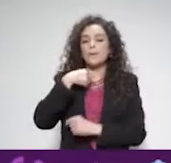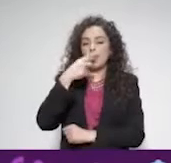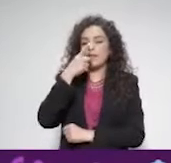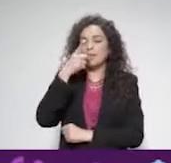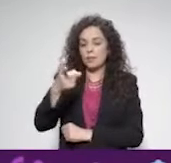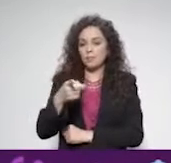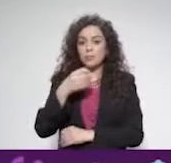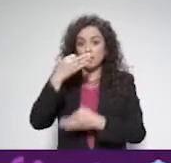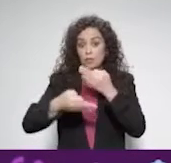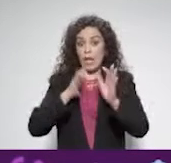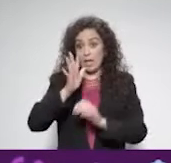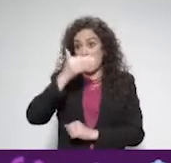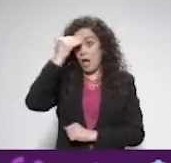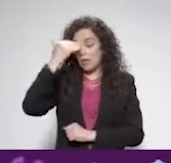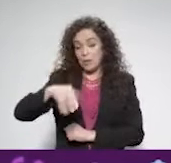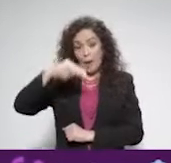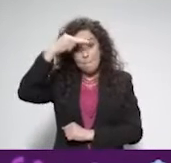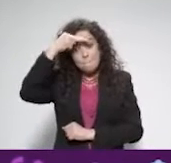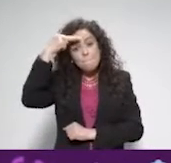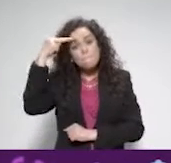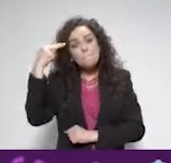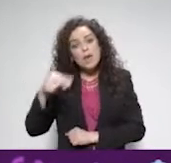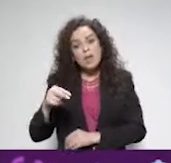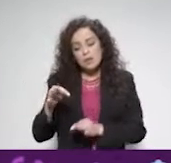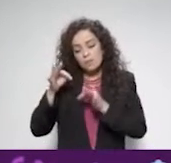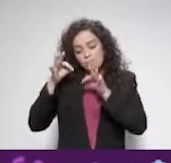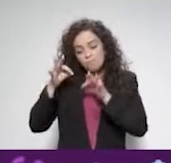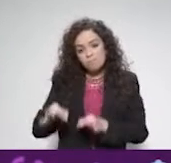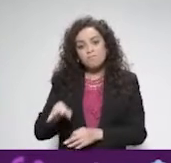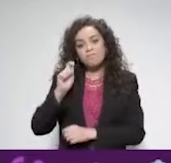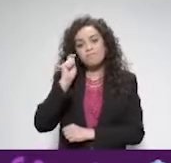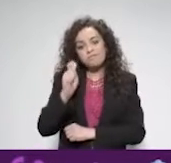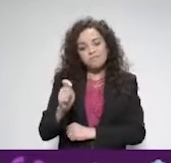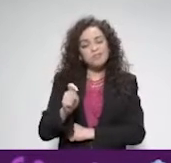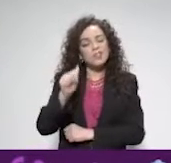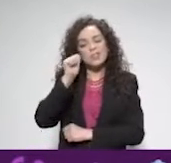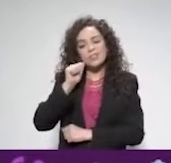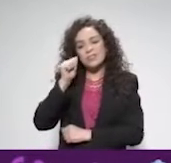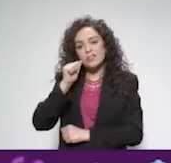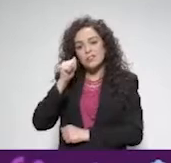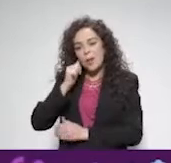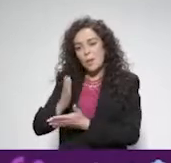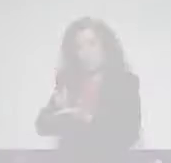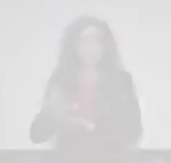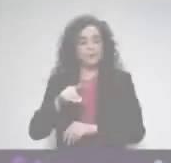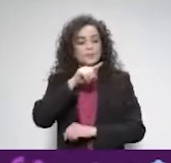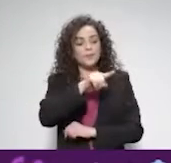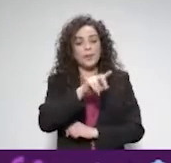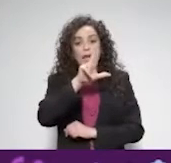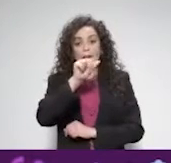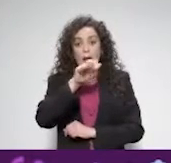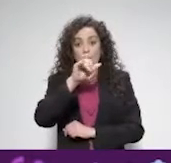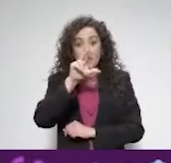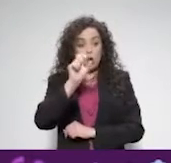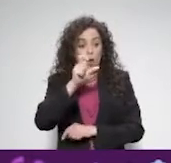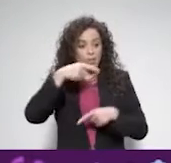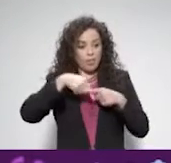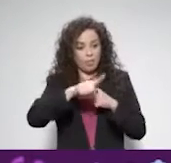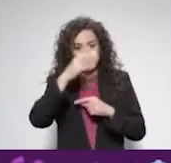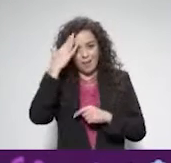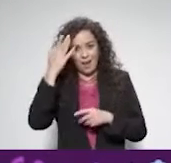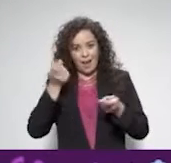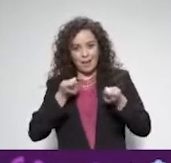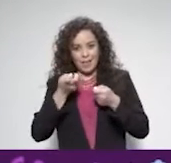México es un país de origen, tránsito, destino y retorno de migrantes. Desde el INAI hemos